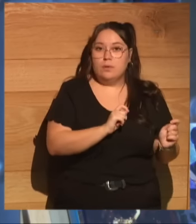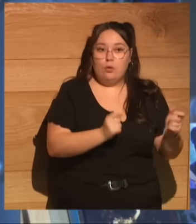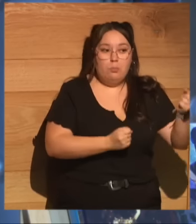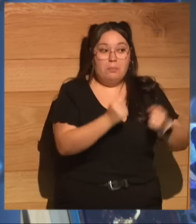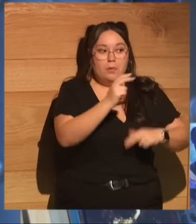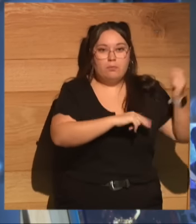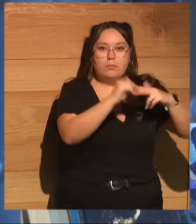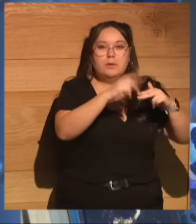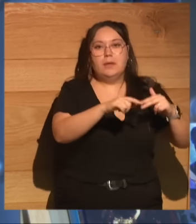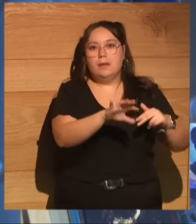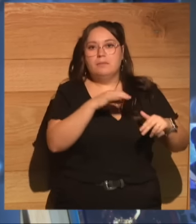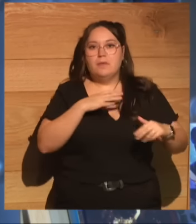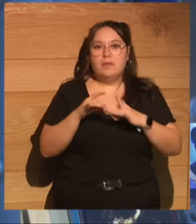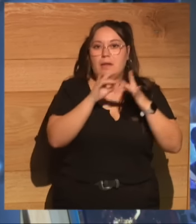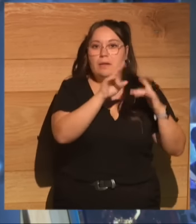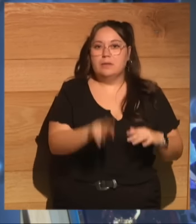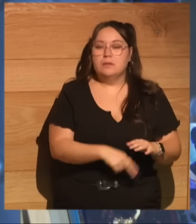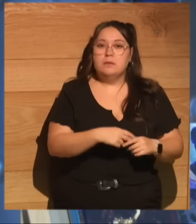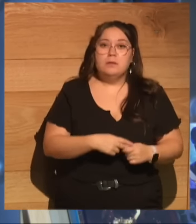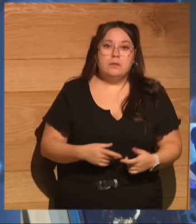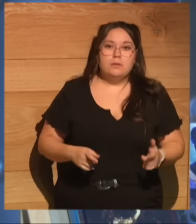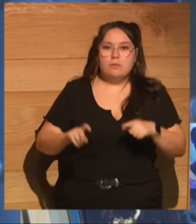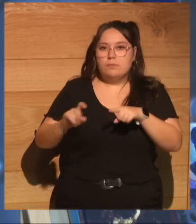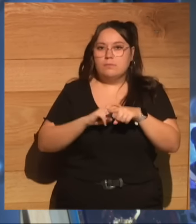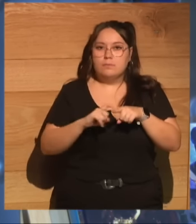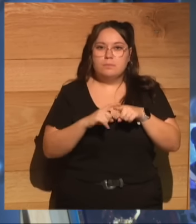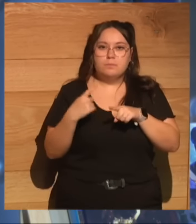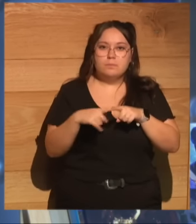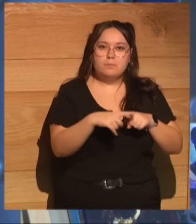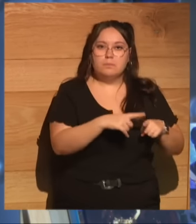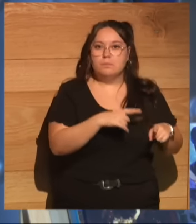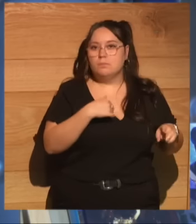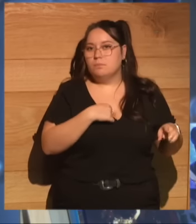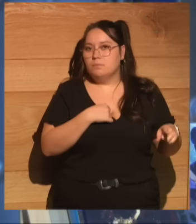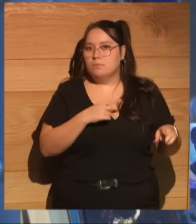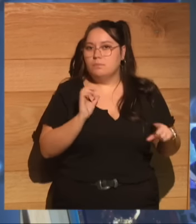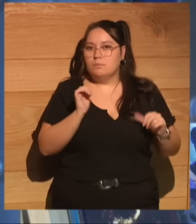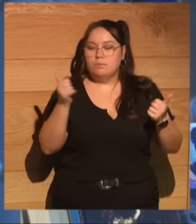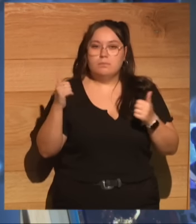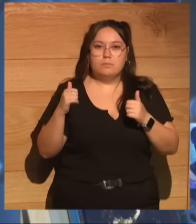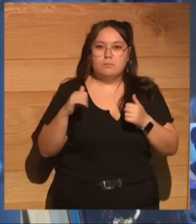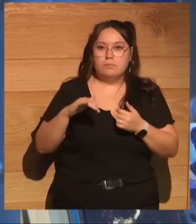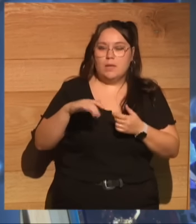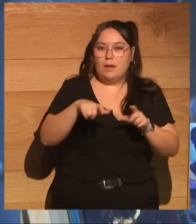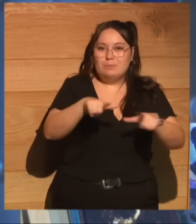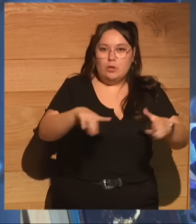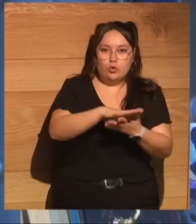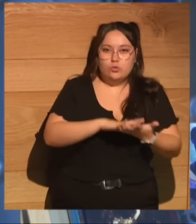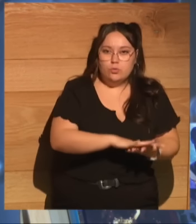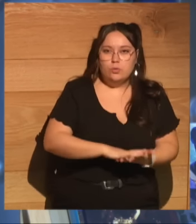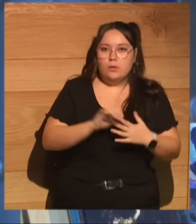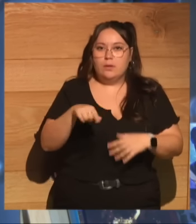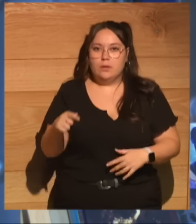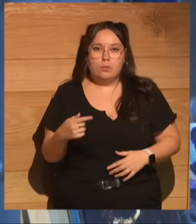vehículo que él decide liderar. No cambia prácticamente ningún elemento, salvo que en un momento dado en que empiezan a destrozar platós, él pide que metan a